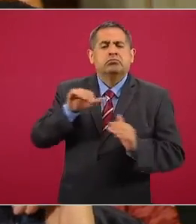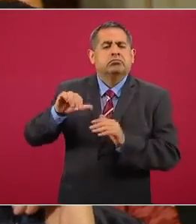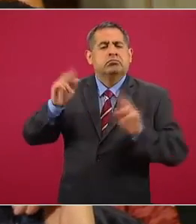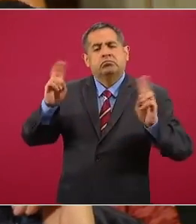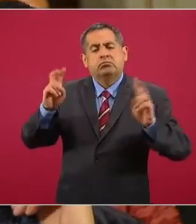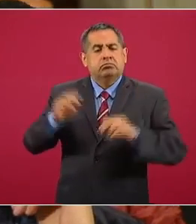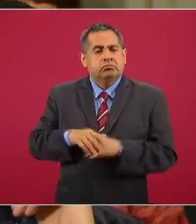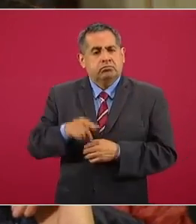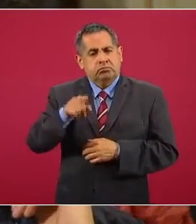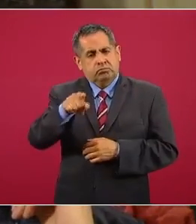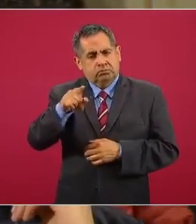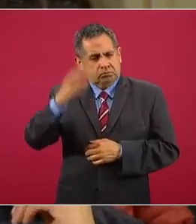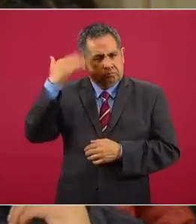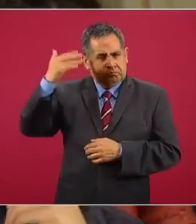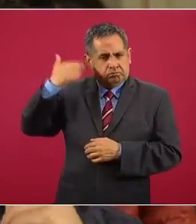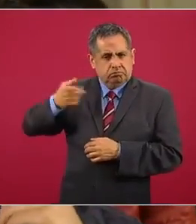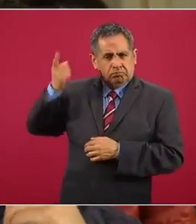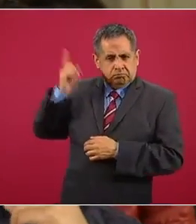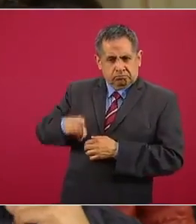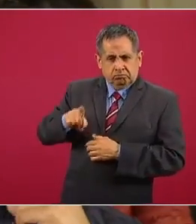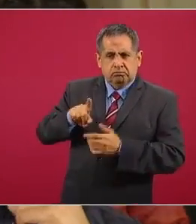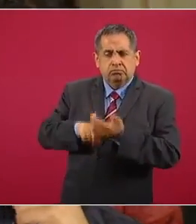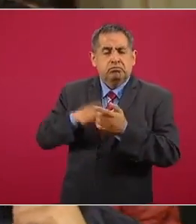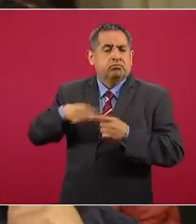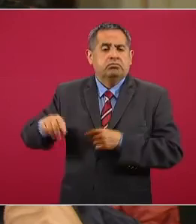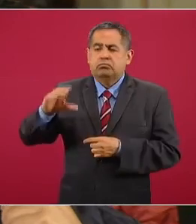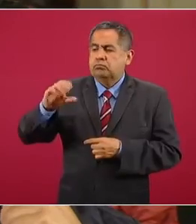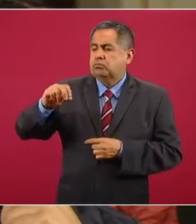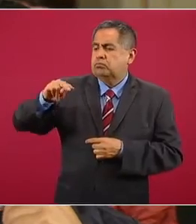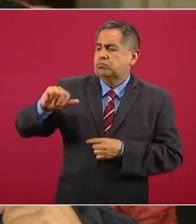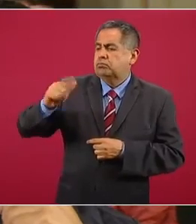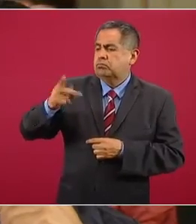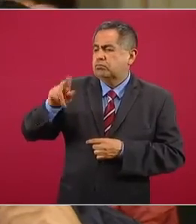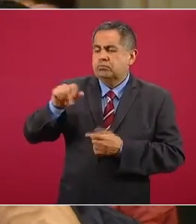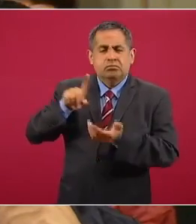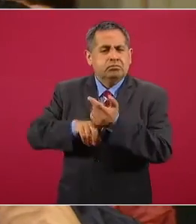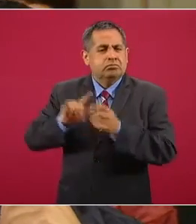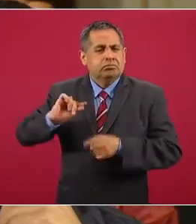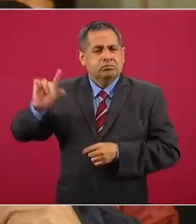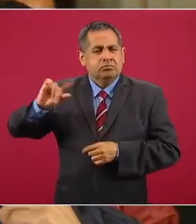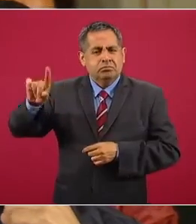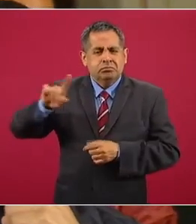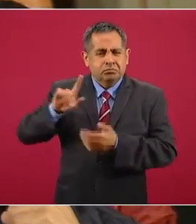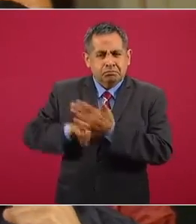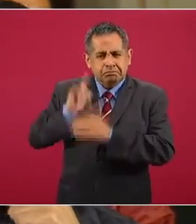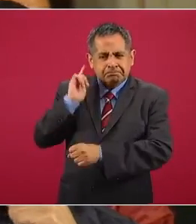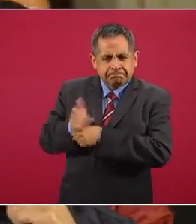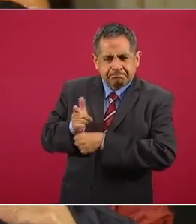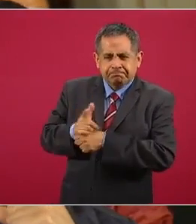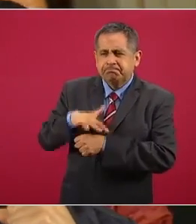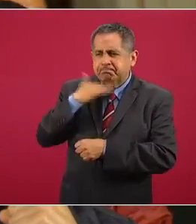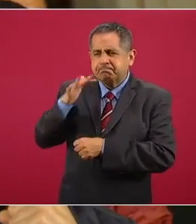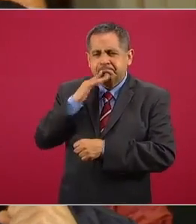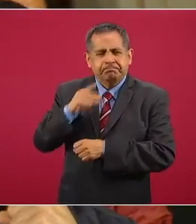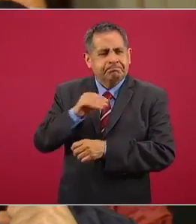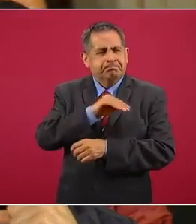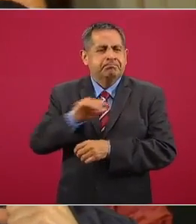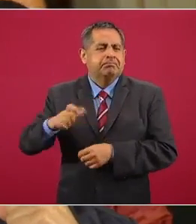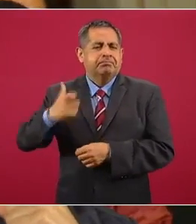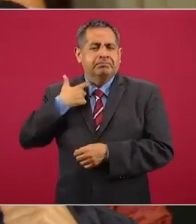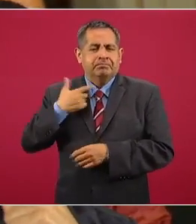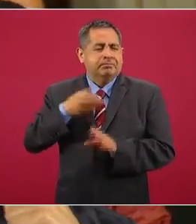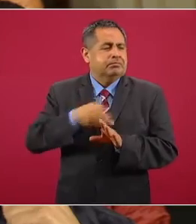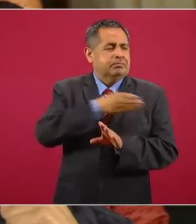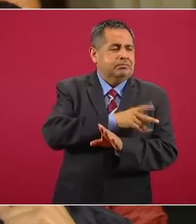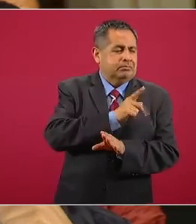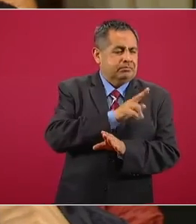presidente, usted había ordenado ya una limpia en la Conagua porque había funcionarios que se habían detectado que venían de gobiernos priistas